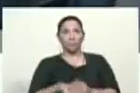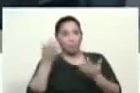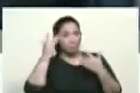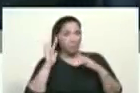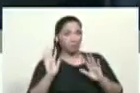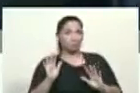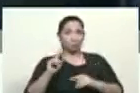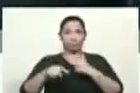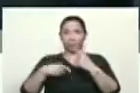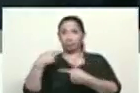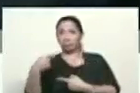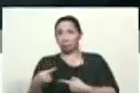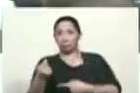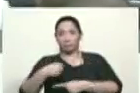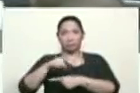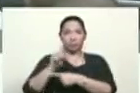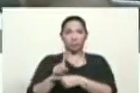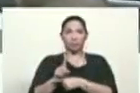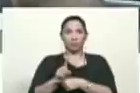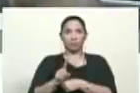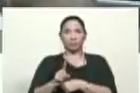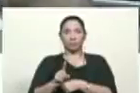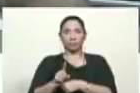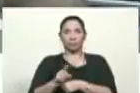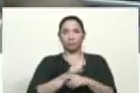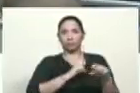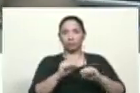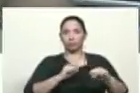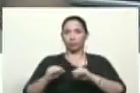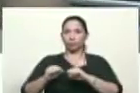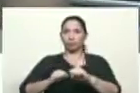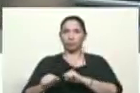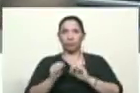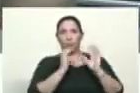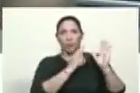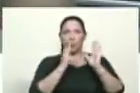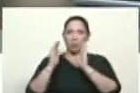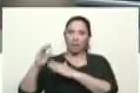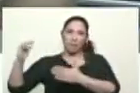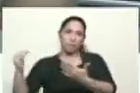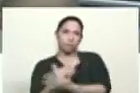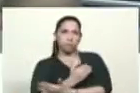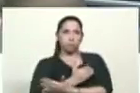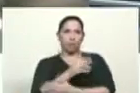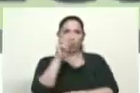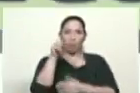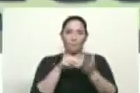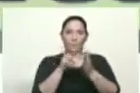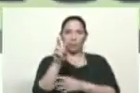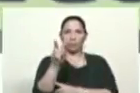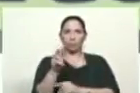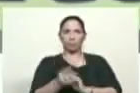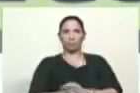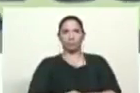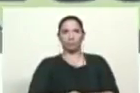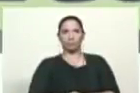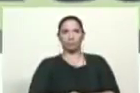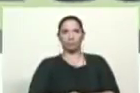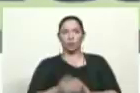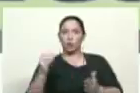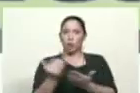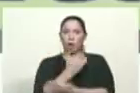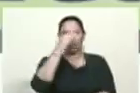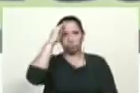de esas primeras acciones, organizaron el golpe de Estado del 2002, golpe